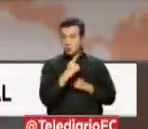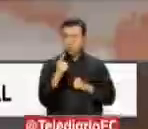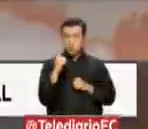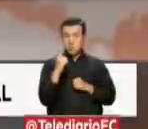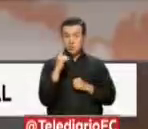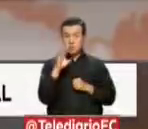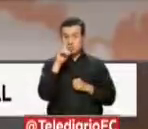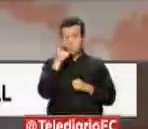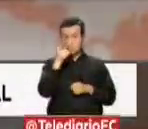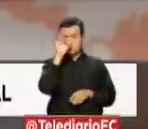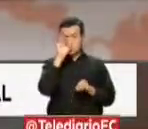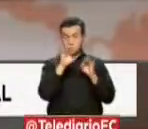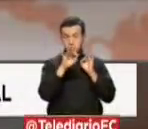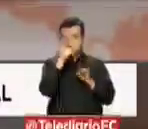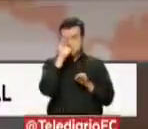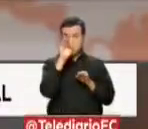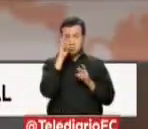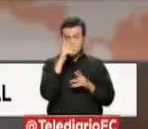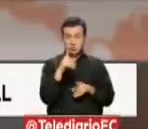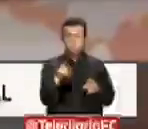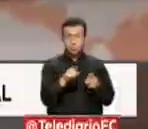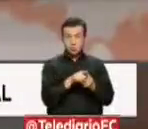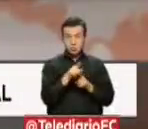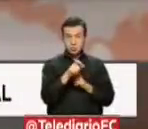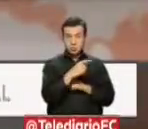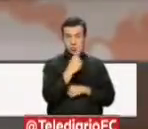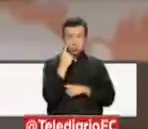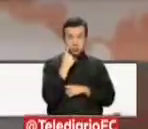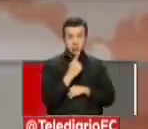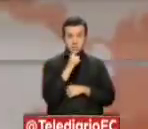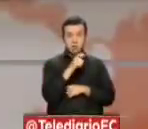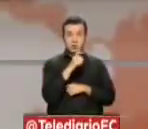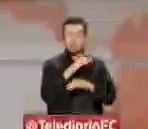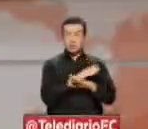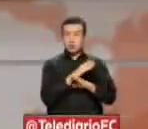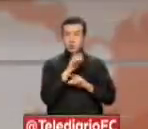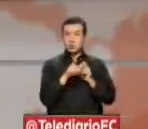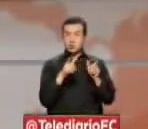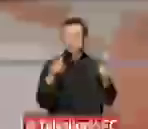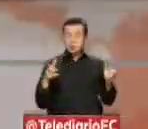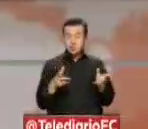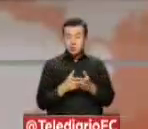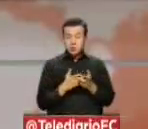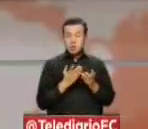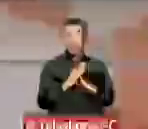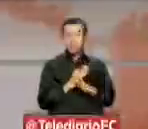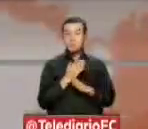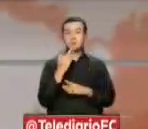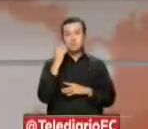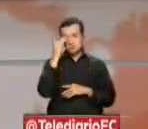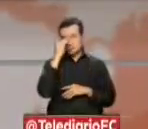con un representante y también lo haga quien acusa y quien se defiende, sencillamente tomamos una resolución si es que